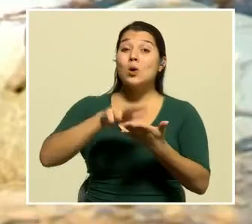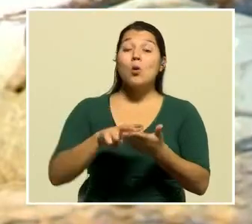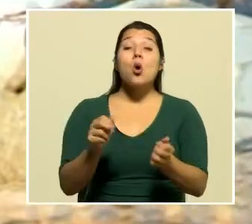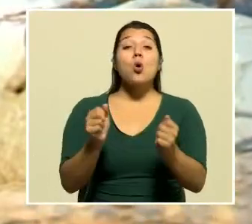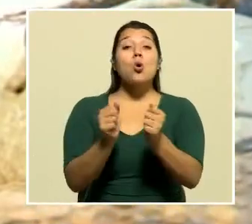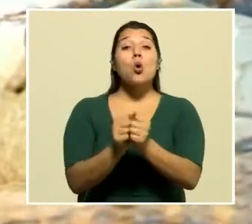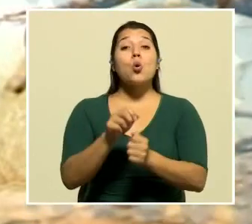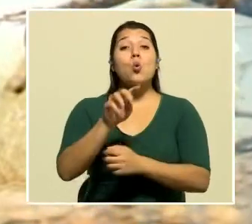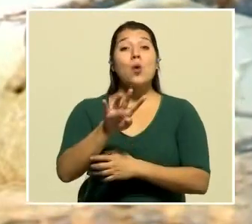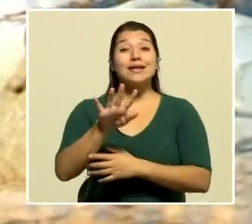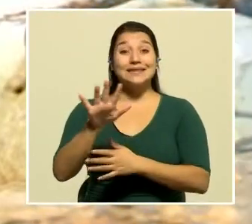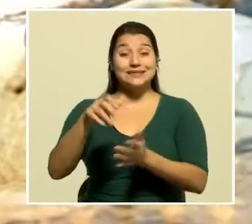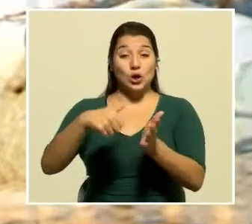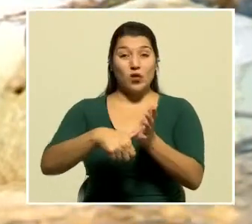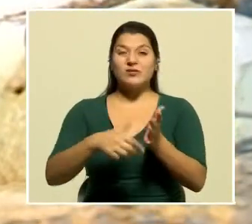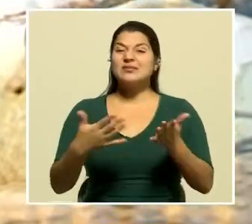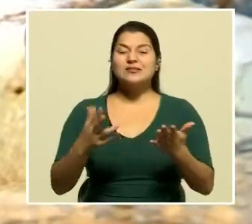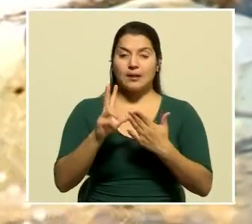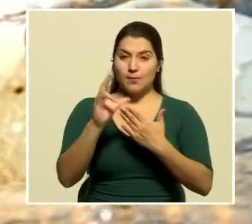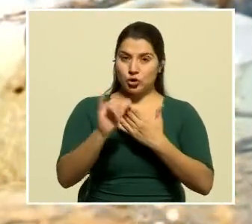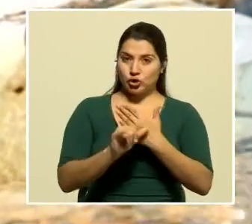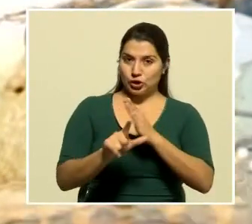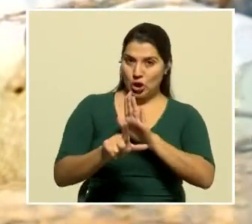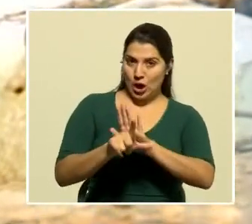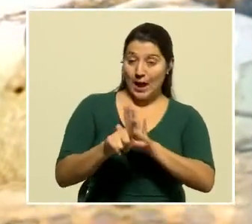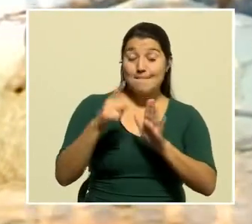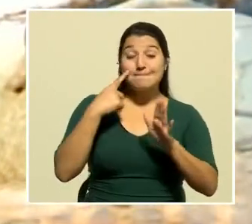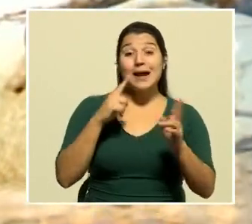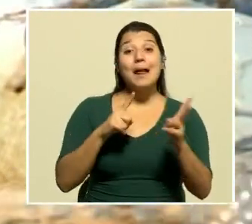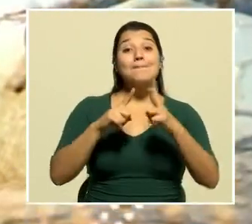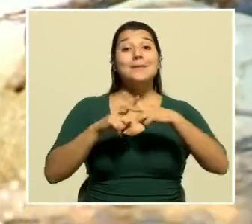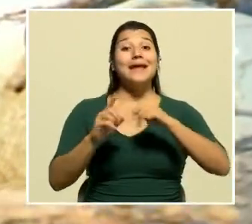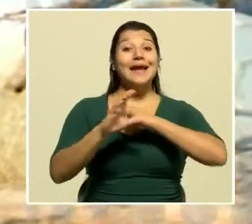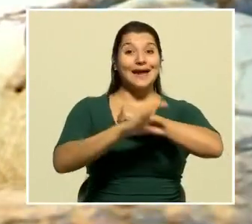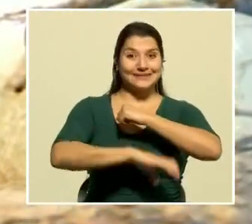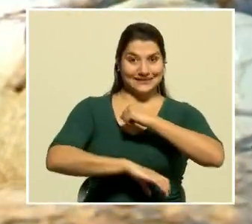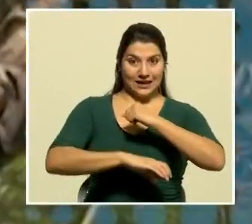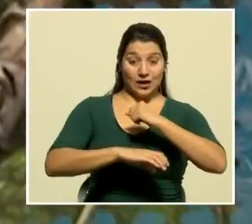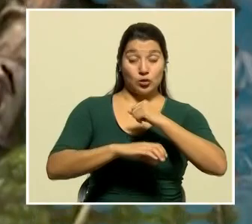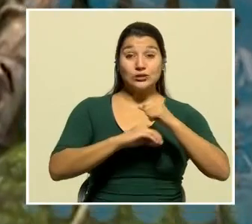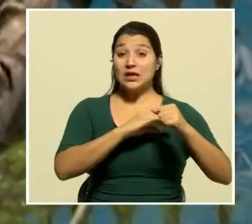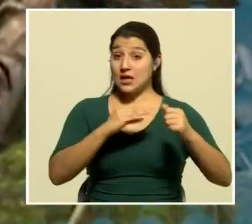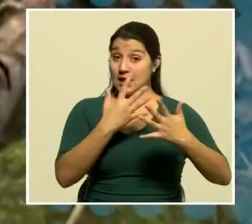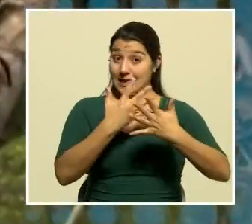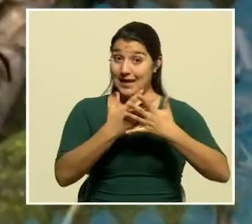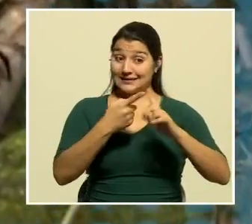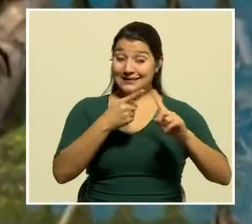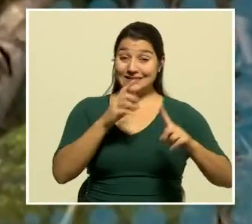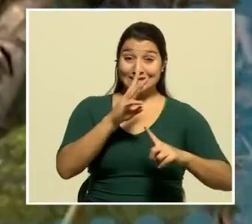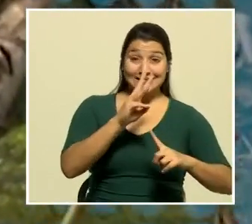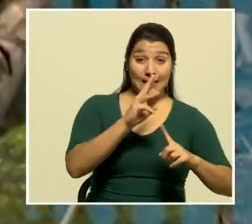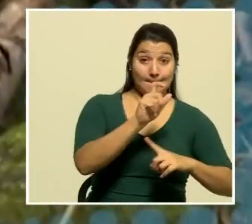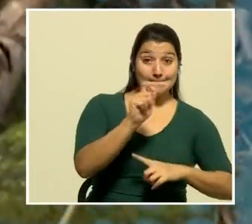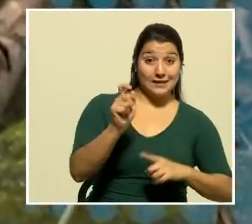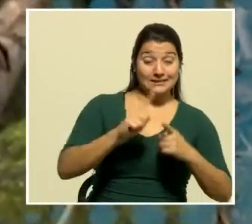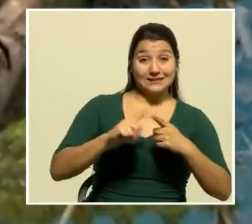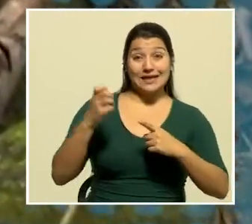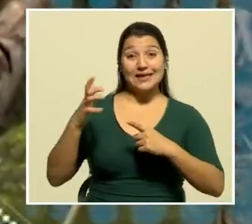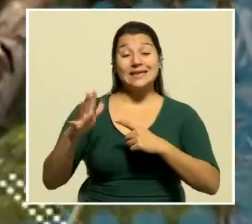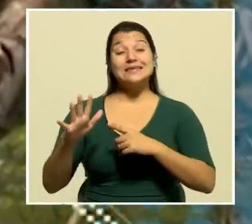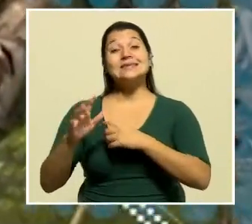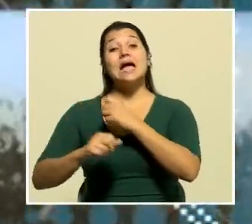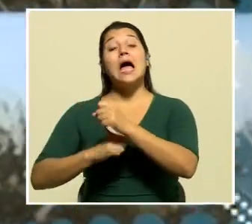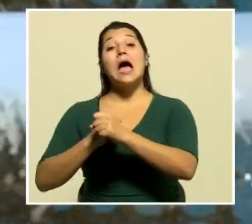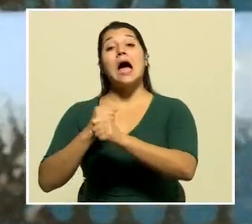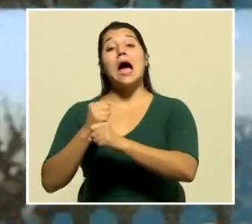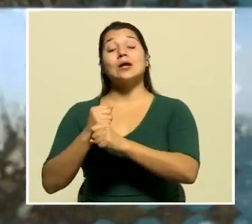45 votos a favor el proyecto de ley que interpone sanciones y cárcel desde los 6 meses y hasta los 15 años a quienes roben,